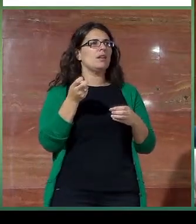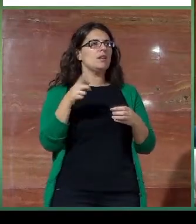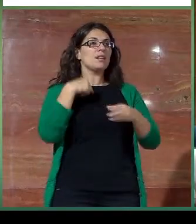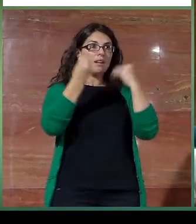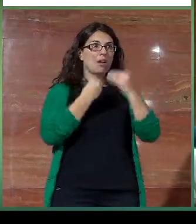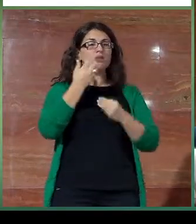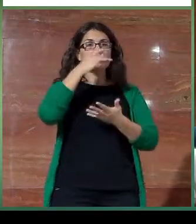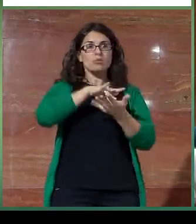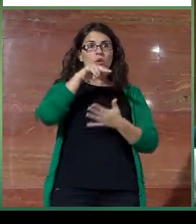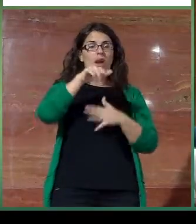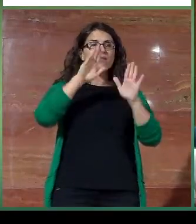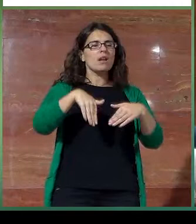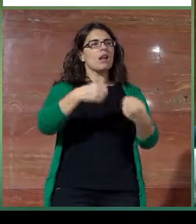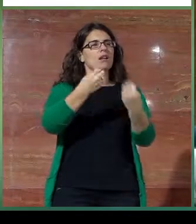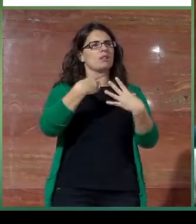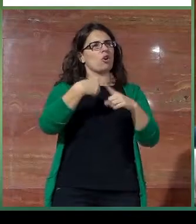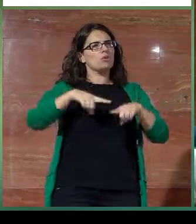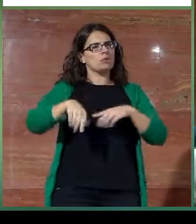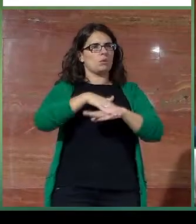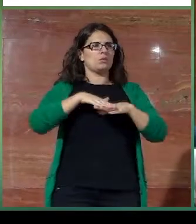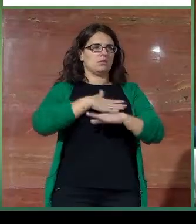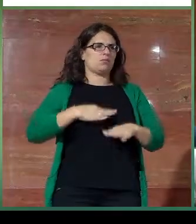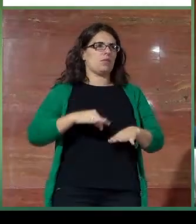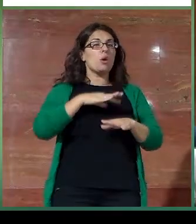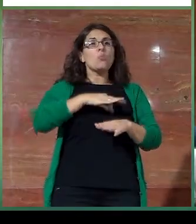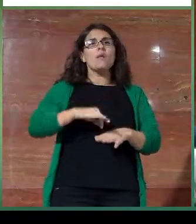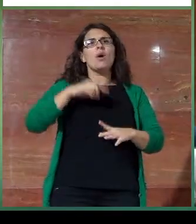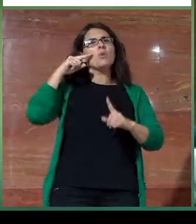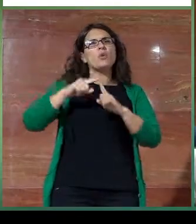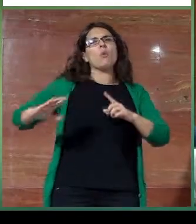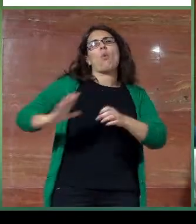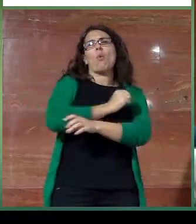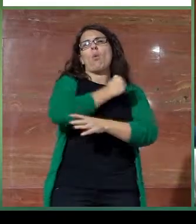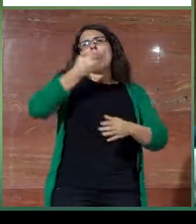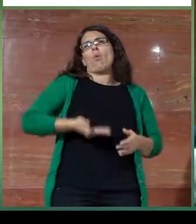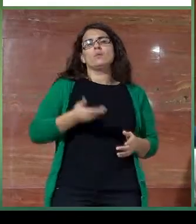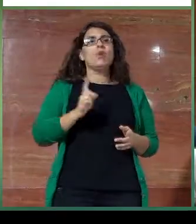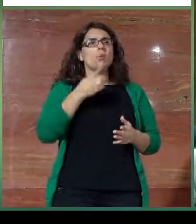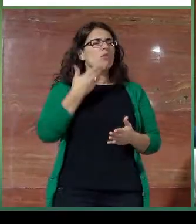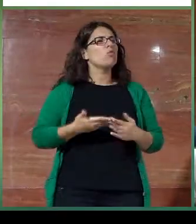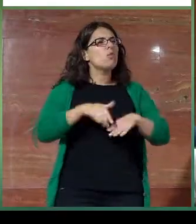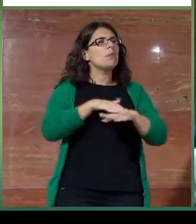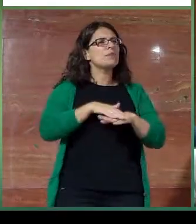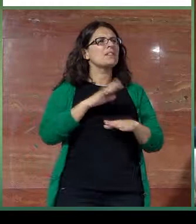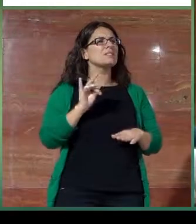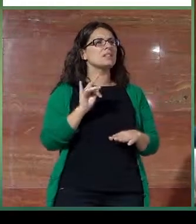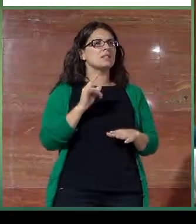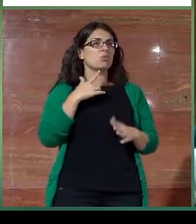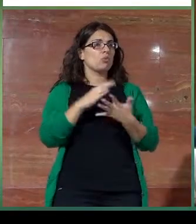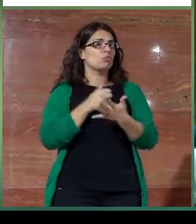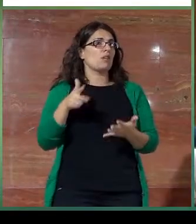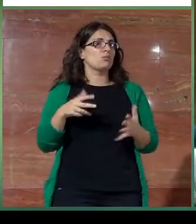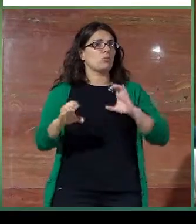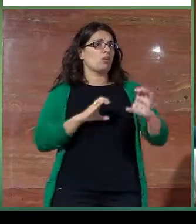pueden sacar cosas muy básicas, que a lo mejor no sirven para grandes cosas, pero sirven para lo fundamental, que es que todos tengamos derecho a la